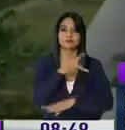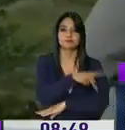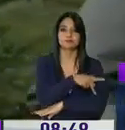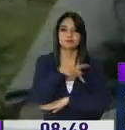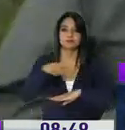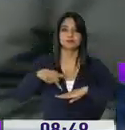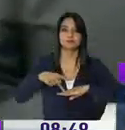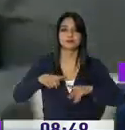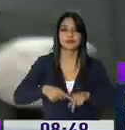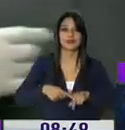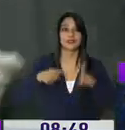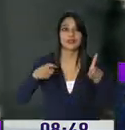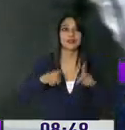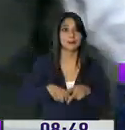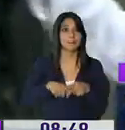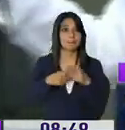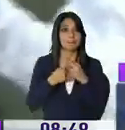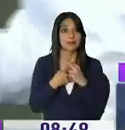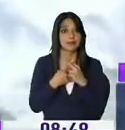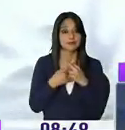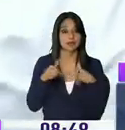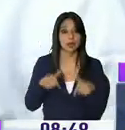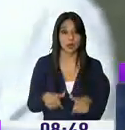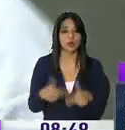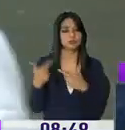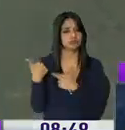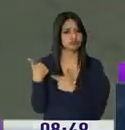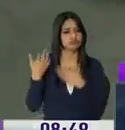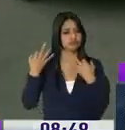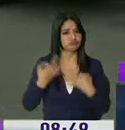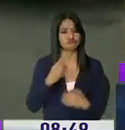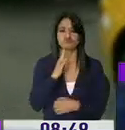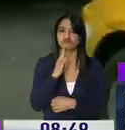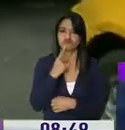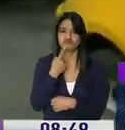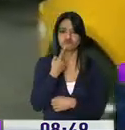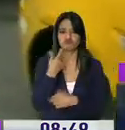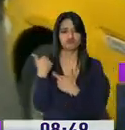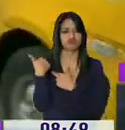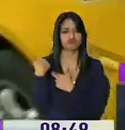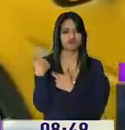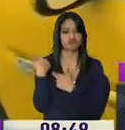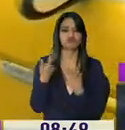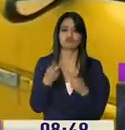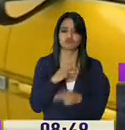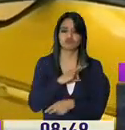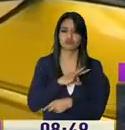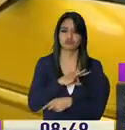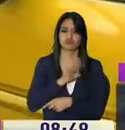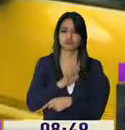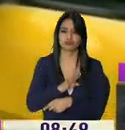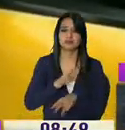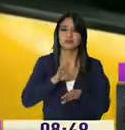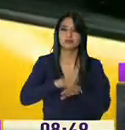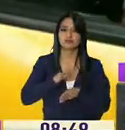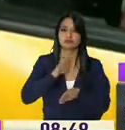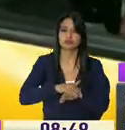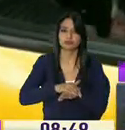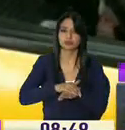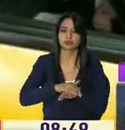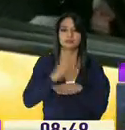desde el inicio asumió con mucha seriedad, con mucha responsabilidad y conciencia sobre la pandemia